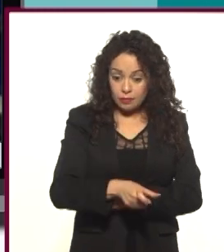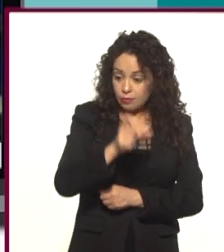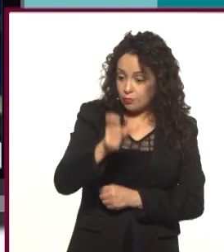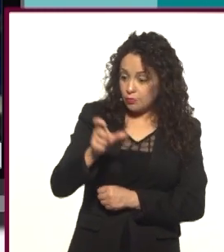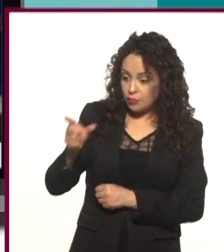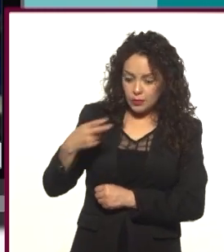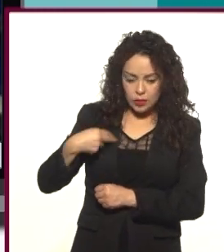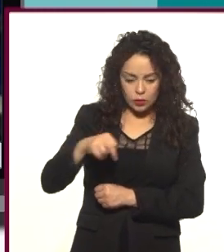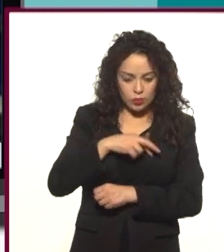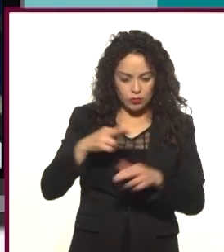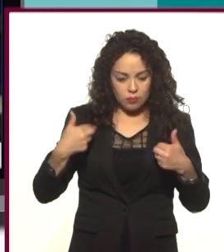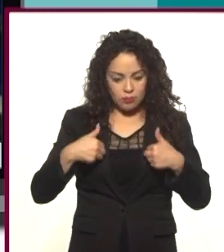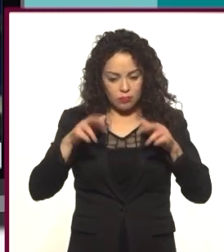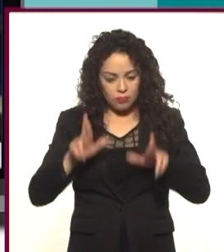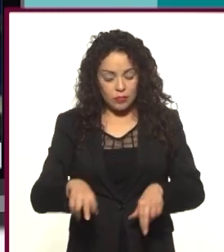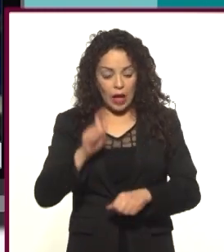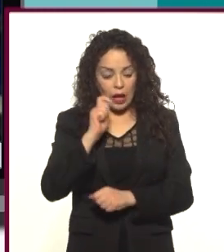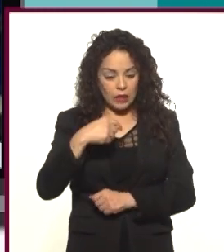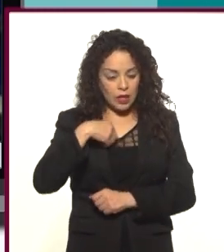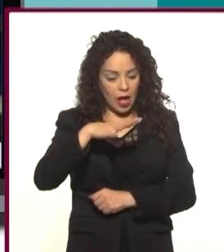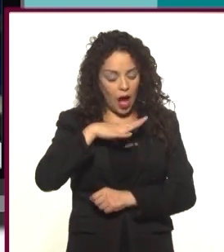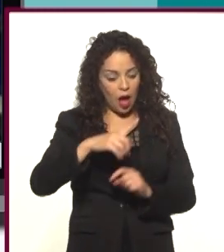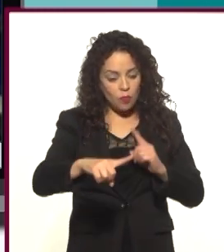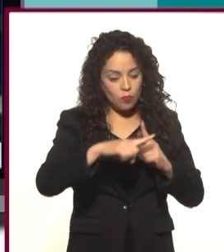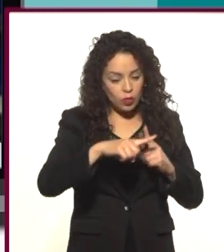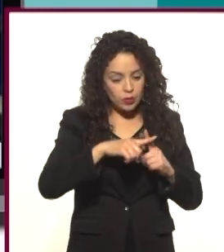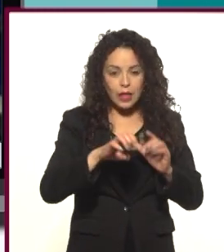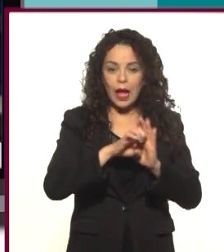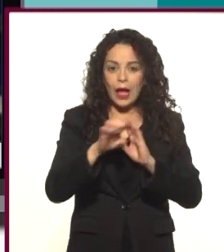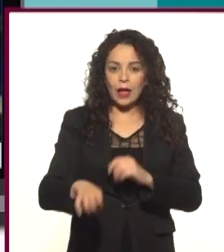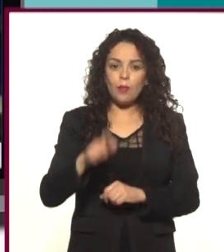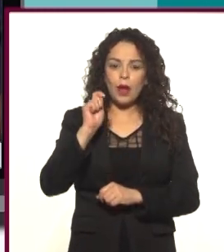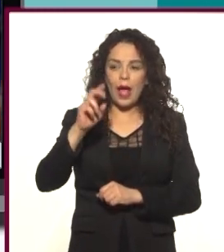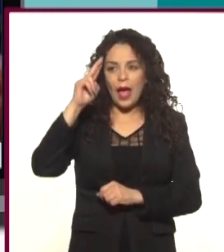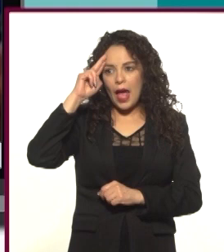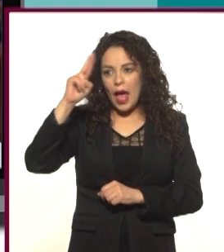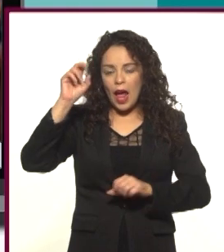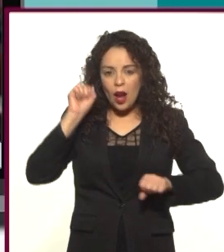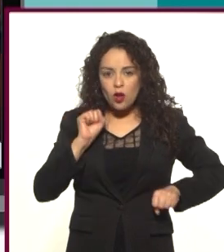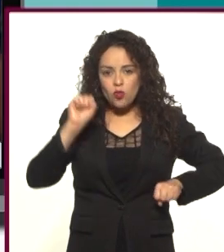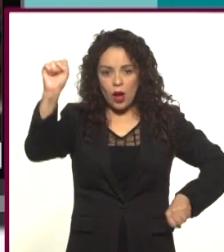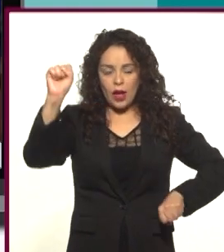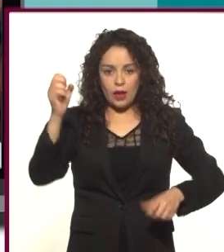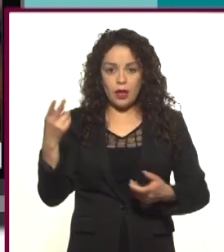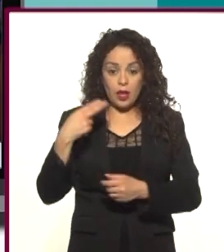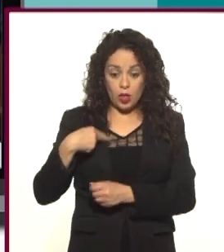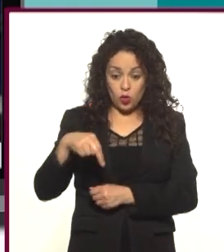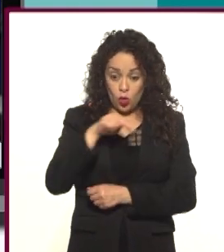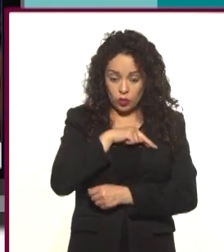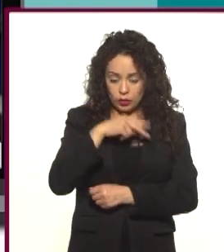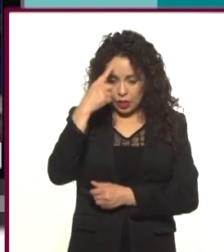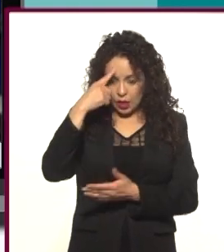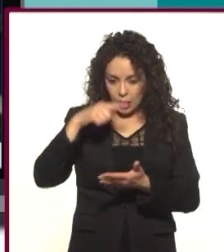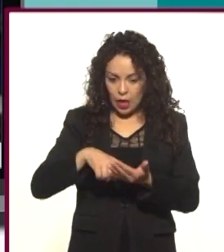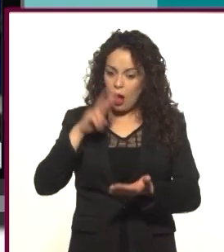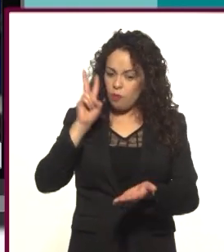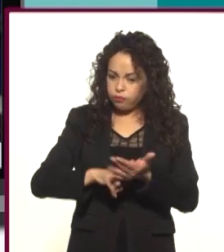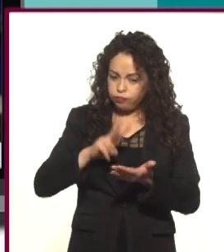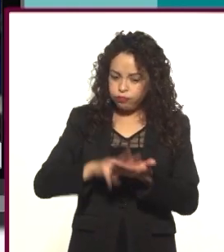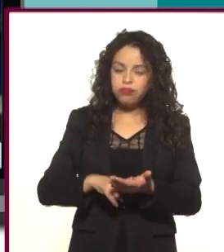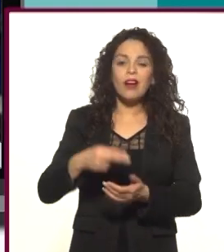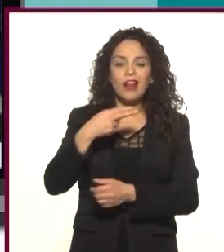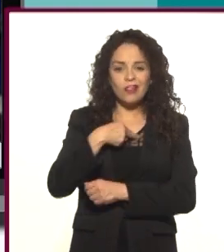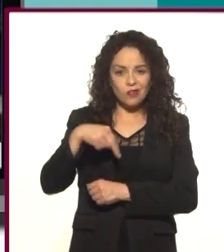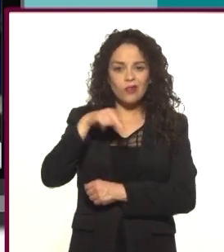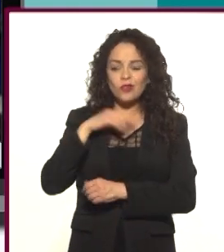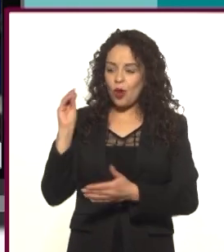personajes representamos nuestras virtudes, o sea, los héroes son personajes en los cuales depositamos lo que nosotros consideramos